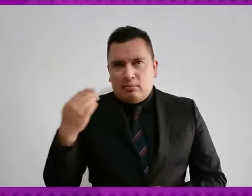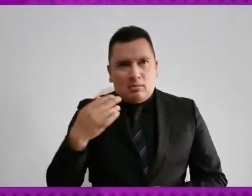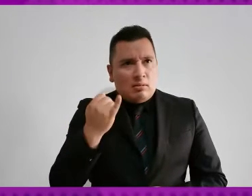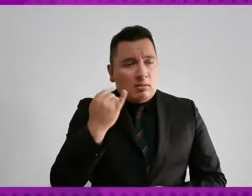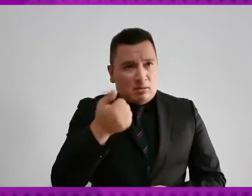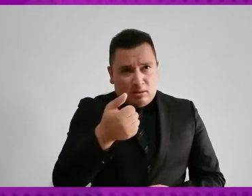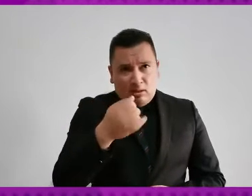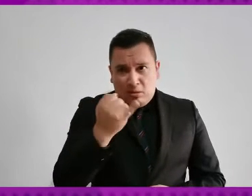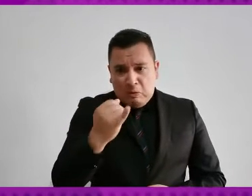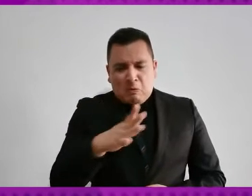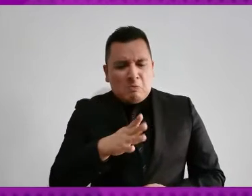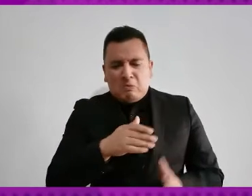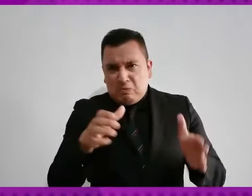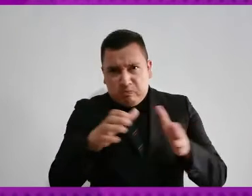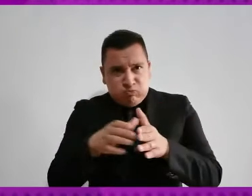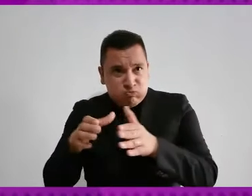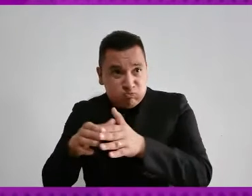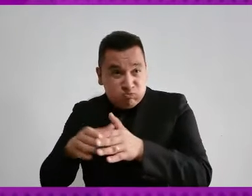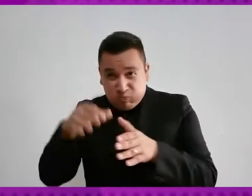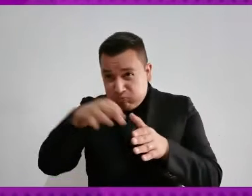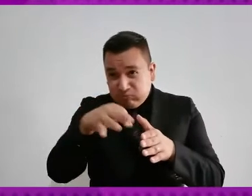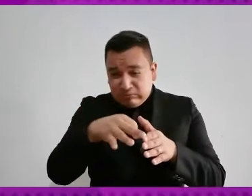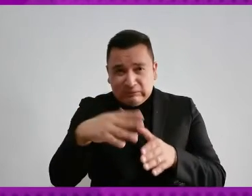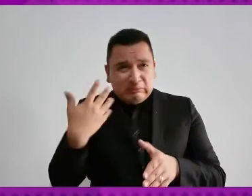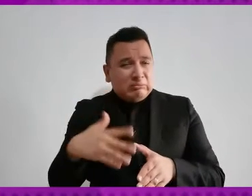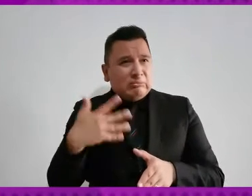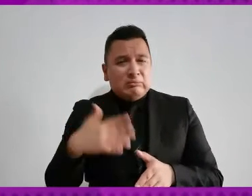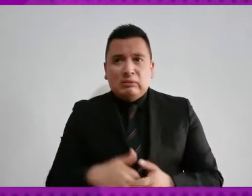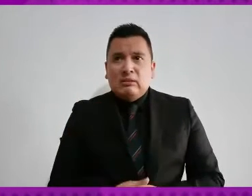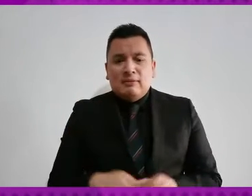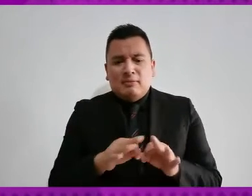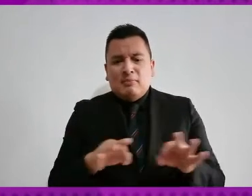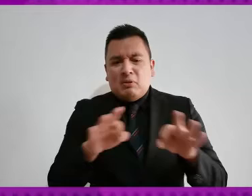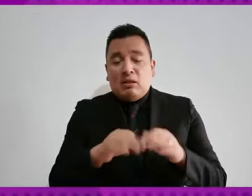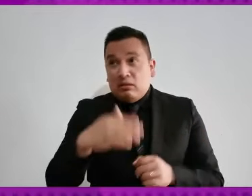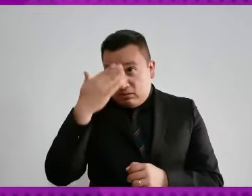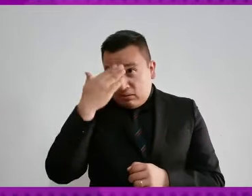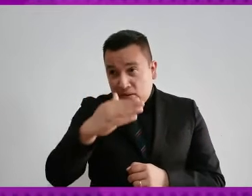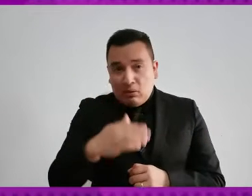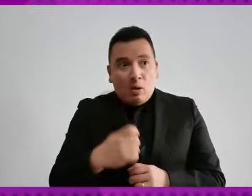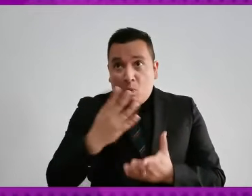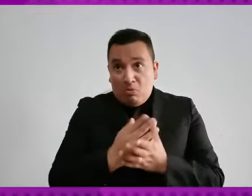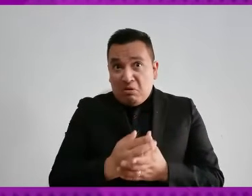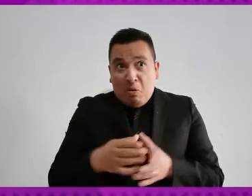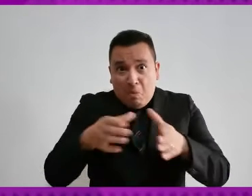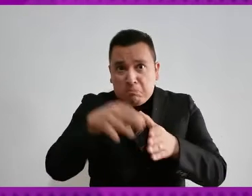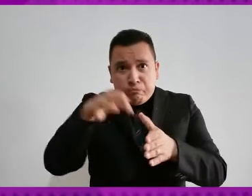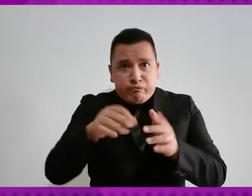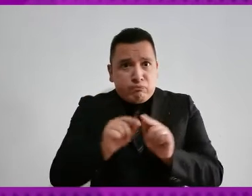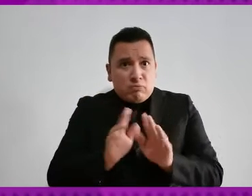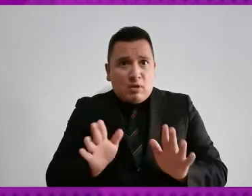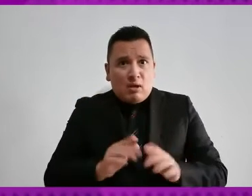inédita. Hay que recordar que un proceso electoral no solo es la jornada electoral, hay una etapa previa,